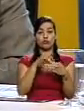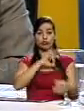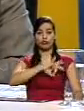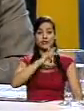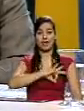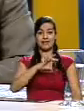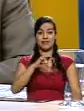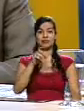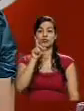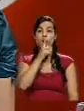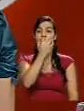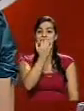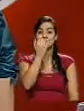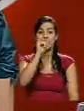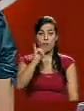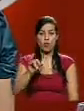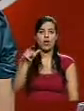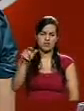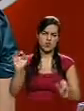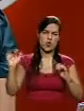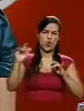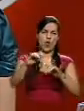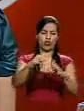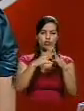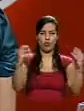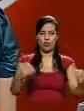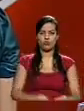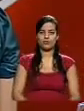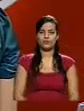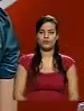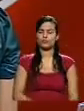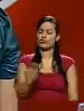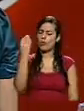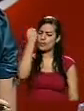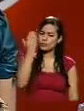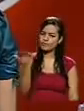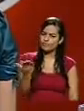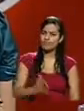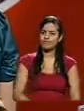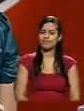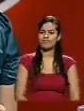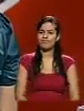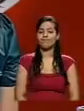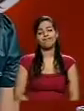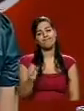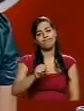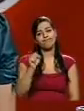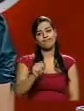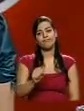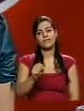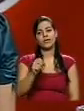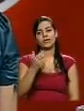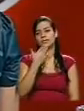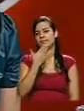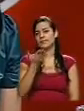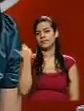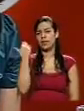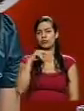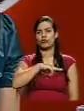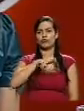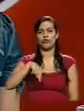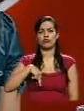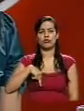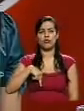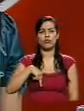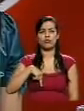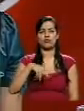por estos asesinatos. ¿Qué te parece a ti estas acciones, Blanquita? Hace poco nosotros conmemorábamos los sucesos